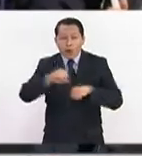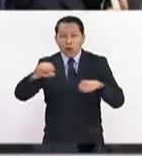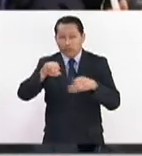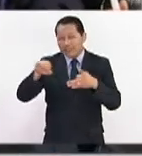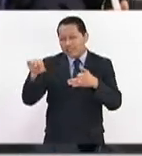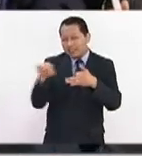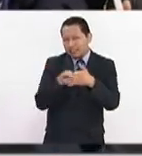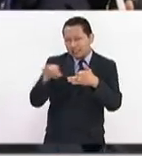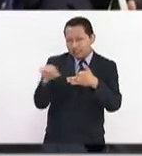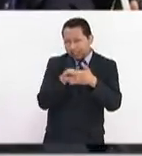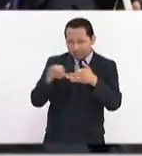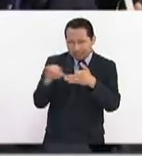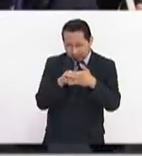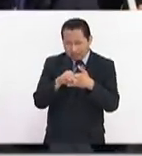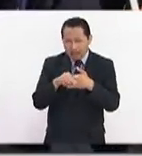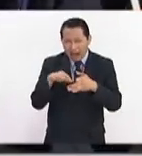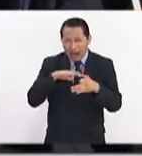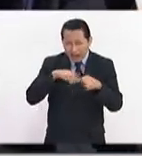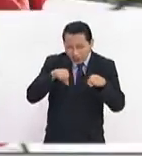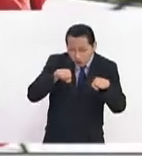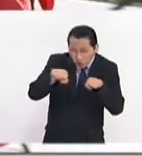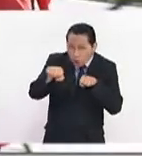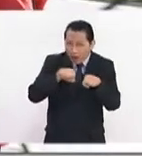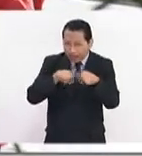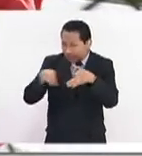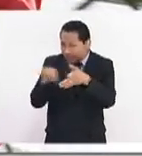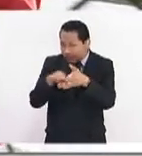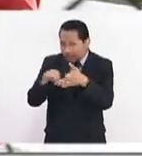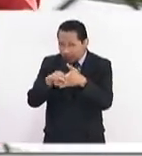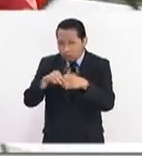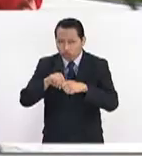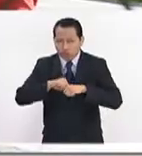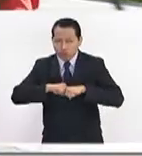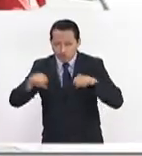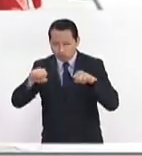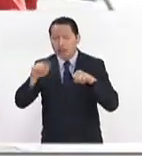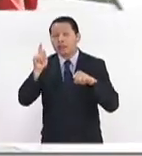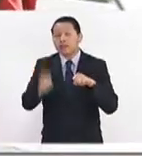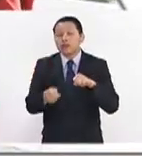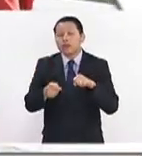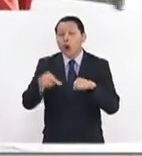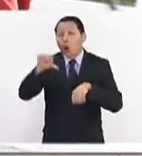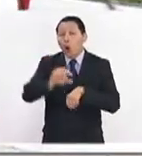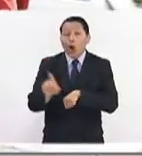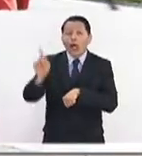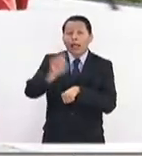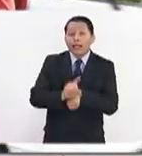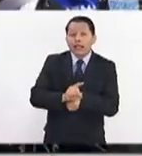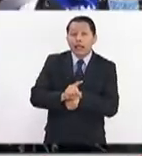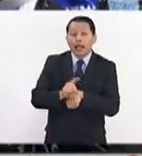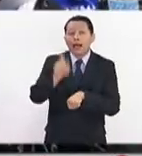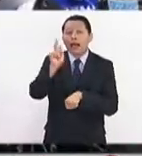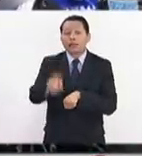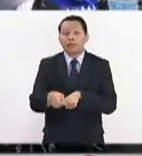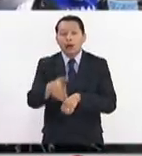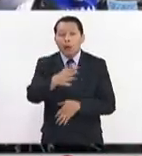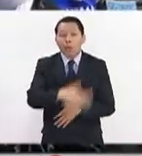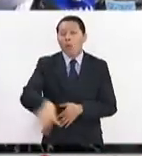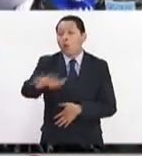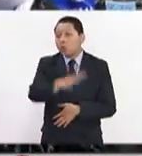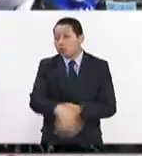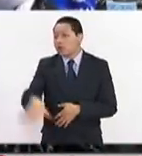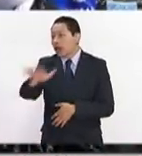de la última ubicación registrada del submarino. Las autoridades informaron que hasta el día de hoy continúa la